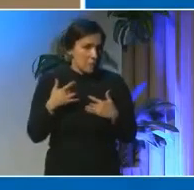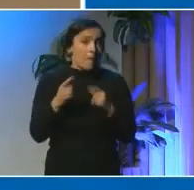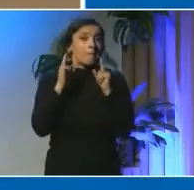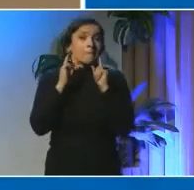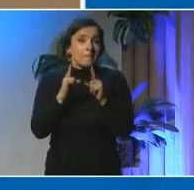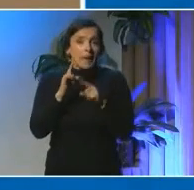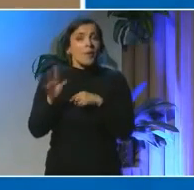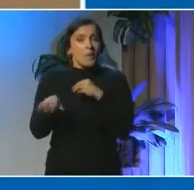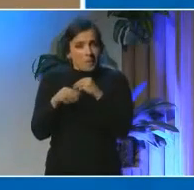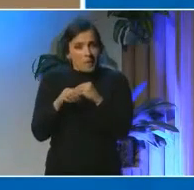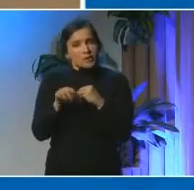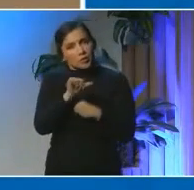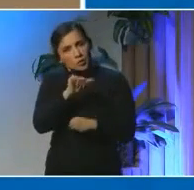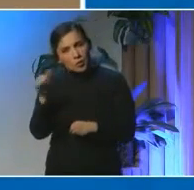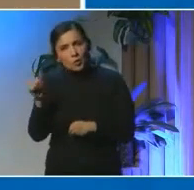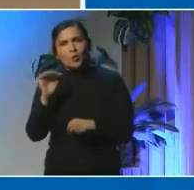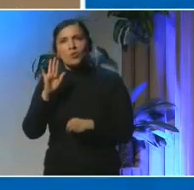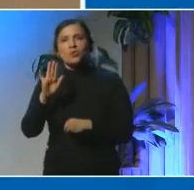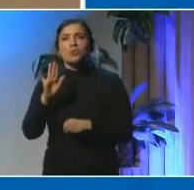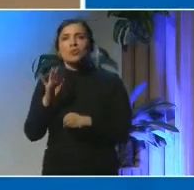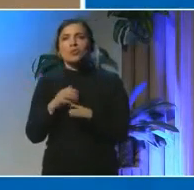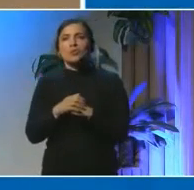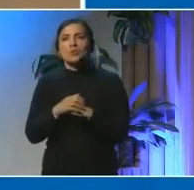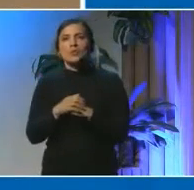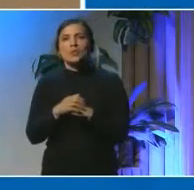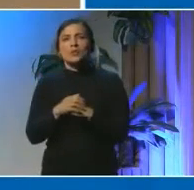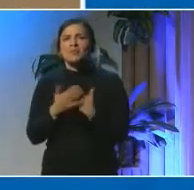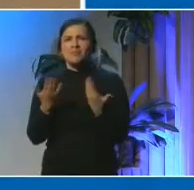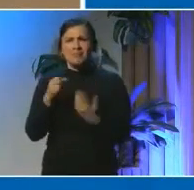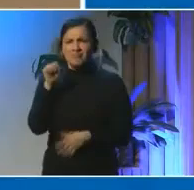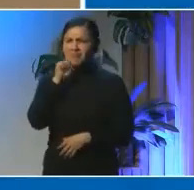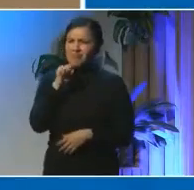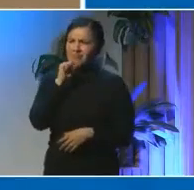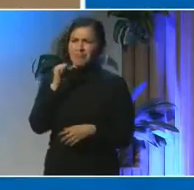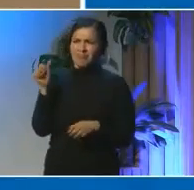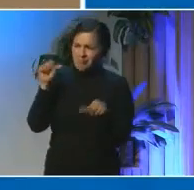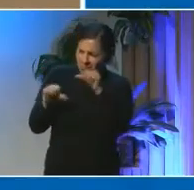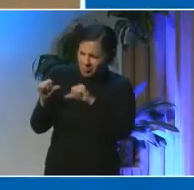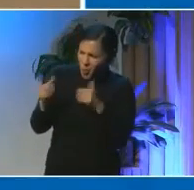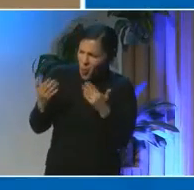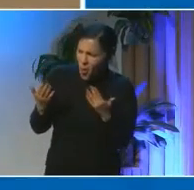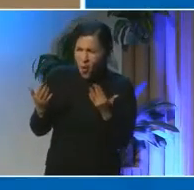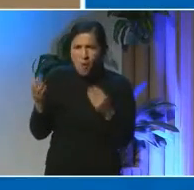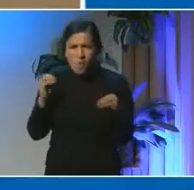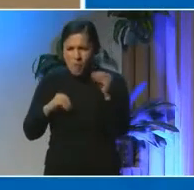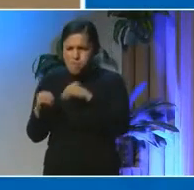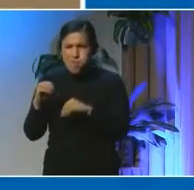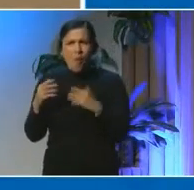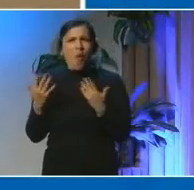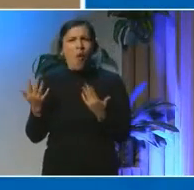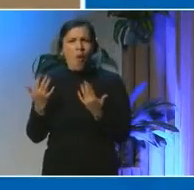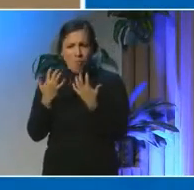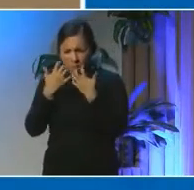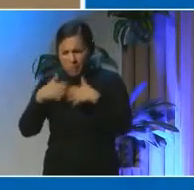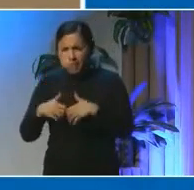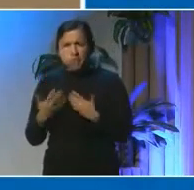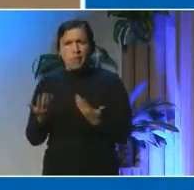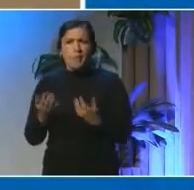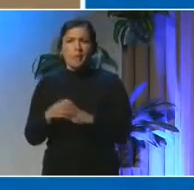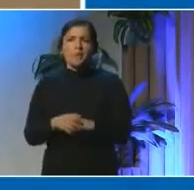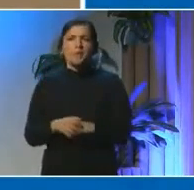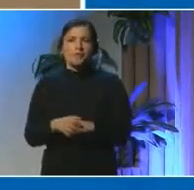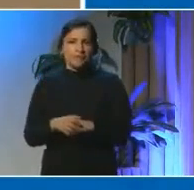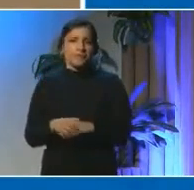de vista eh efectivamente cómo está hecha una cerveza y cómo efectivamente la cerveza depende de de